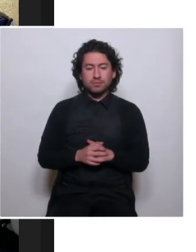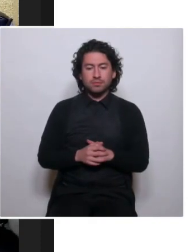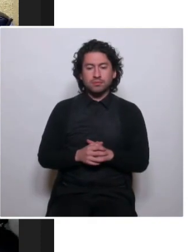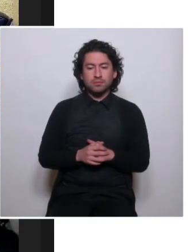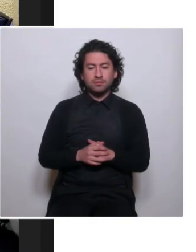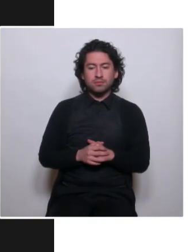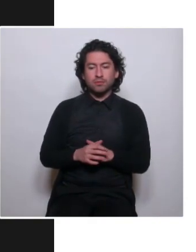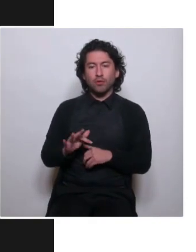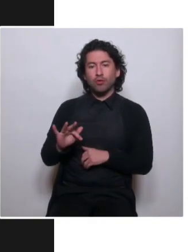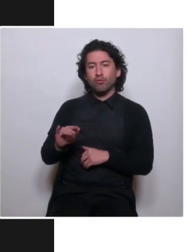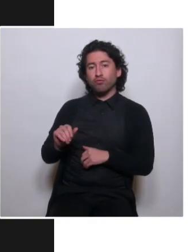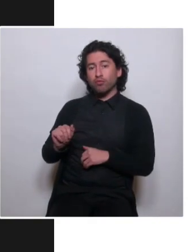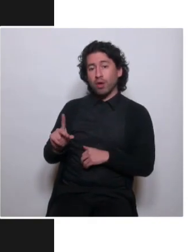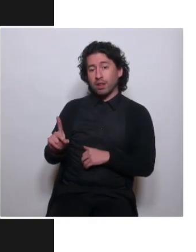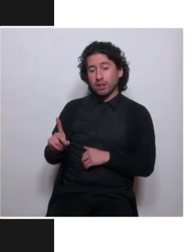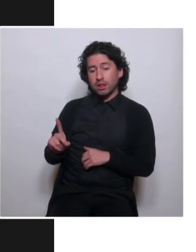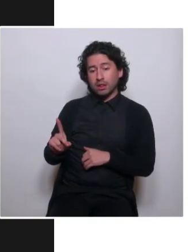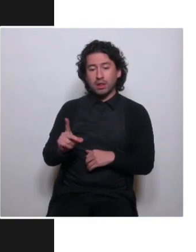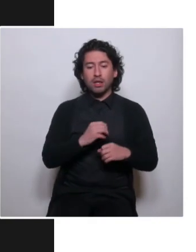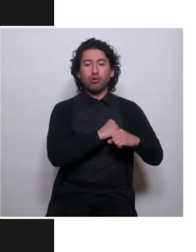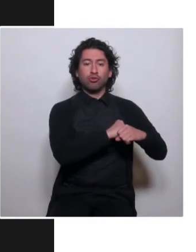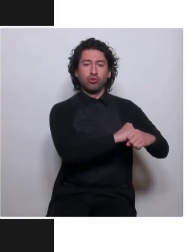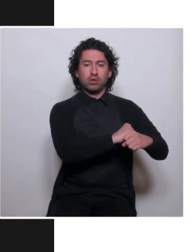Señor Fuad Chaín. Voto en contra.